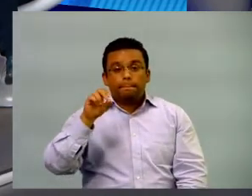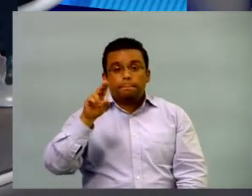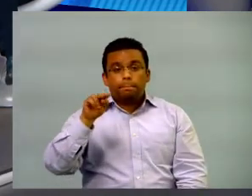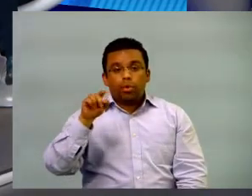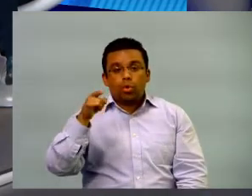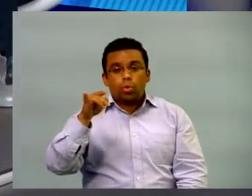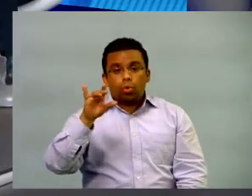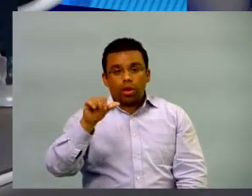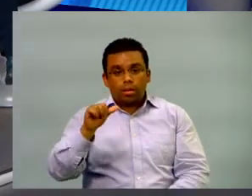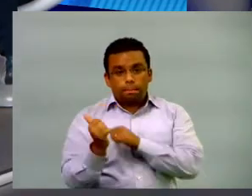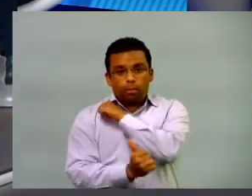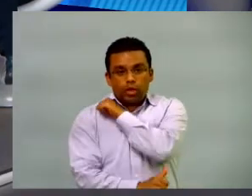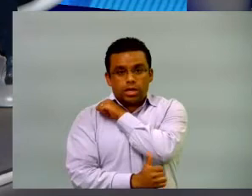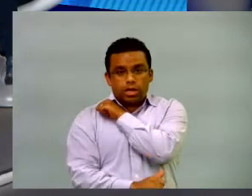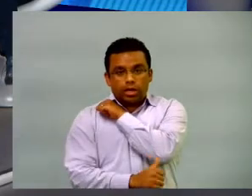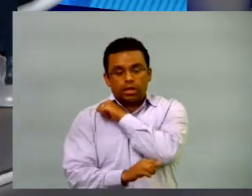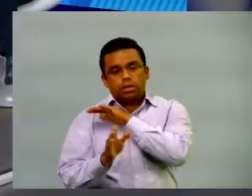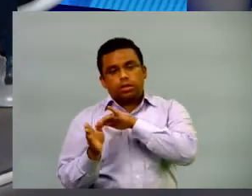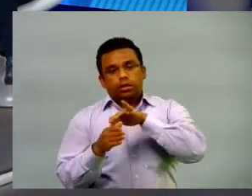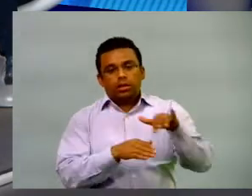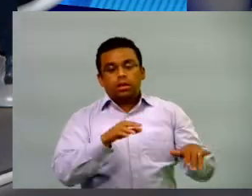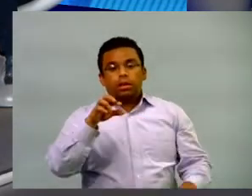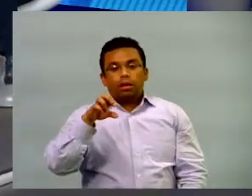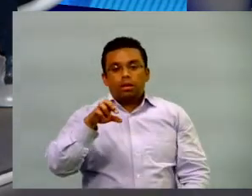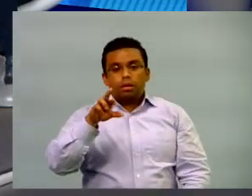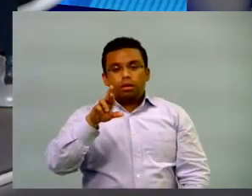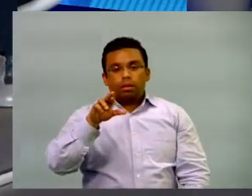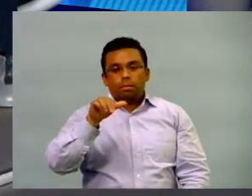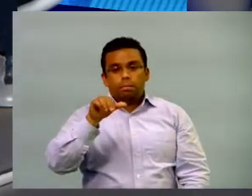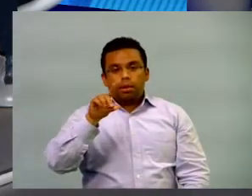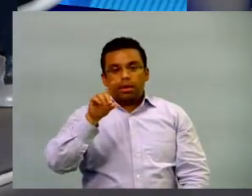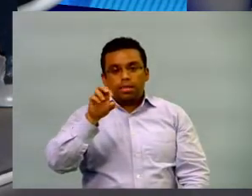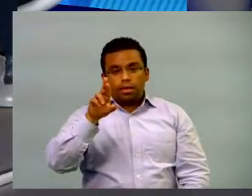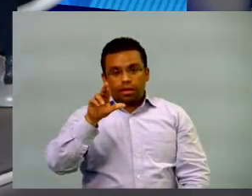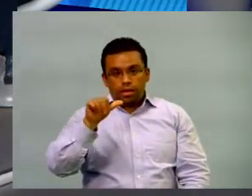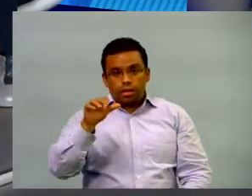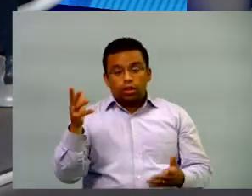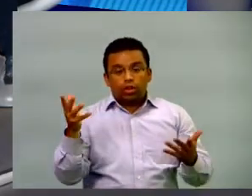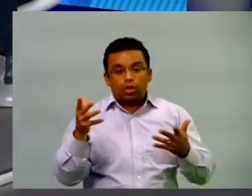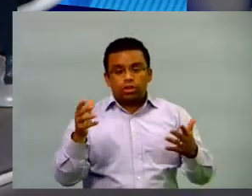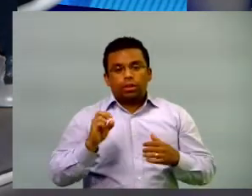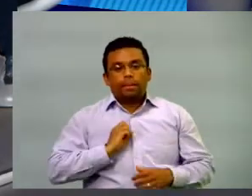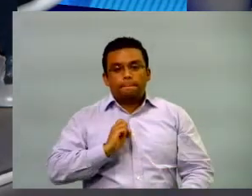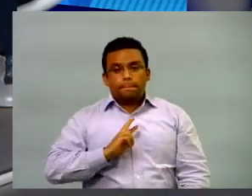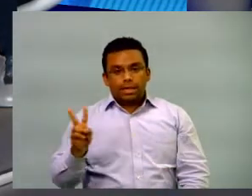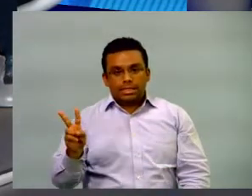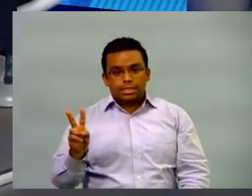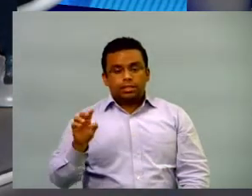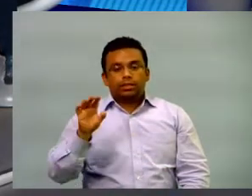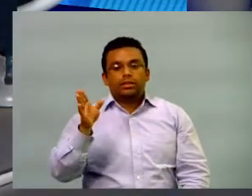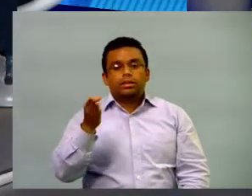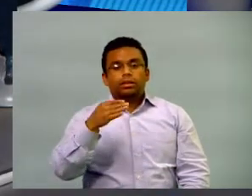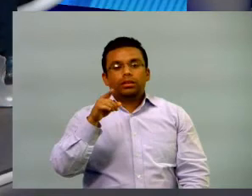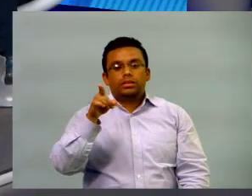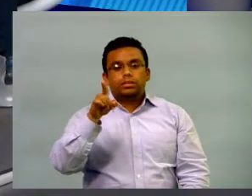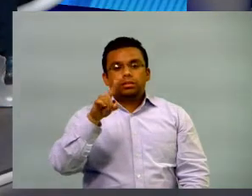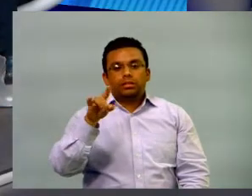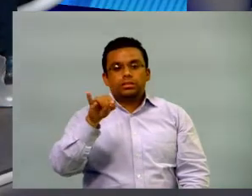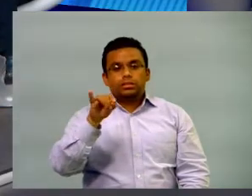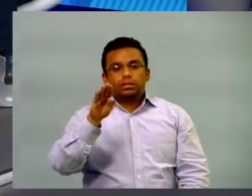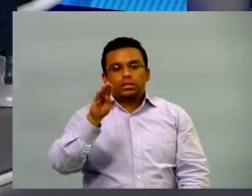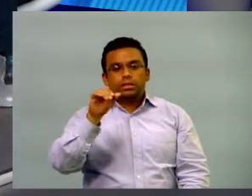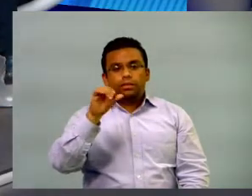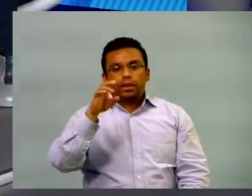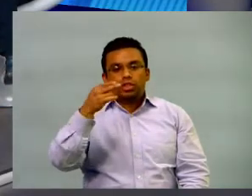La Pradera, o de Pradera mejor, en el Valle del Cauca, de Sibachoque también en Boyacá, de San Juan